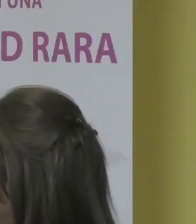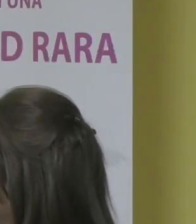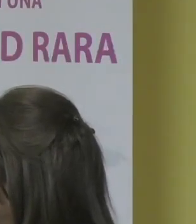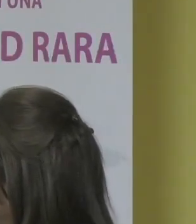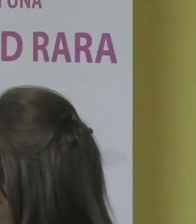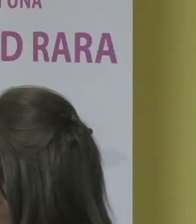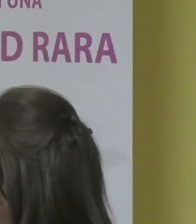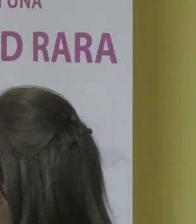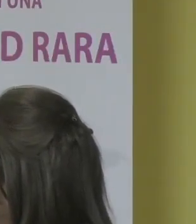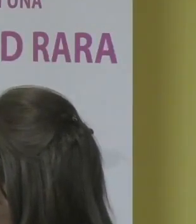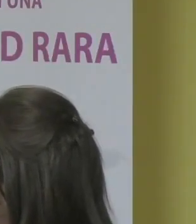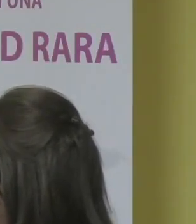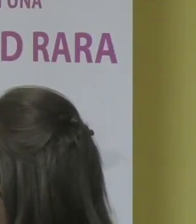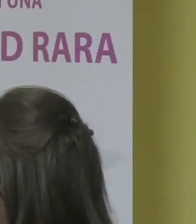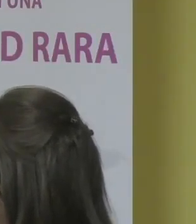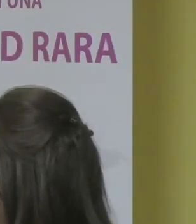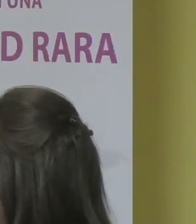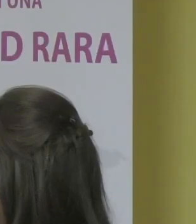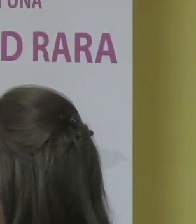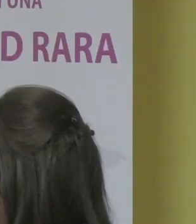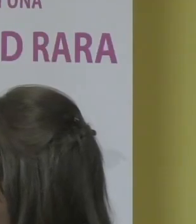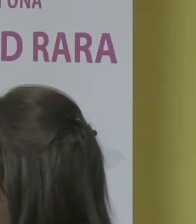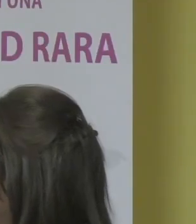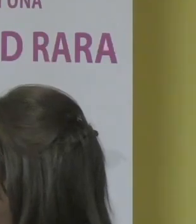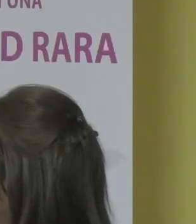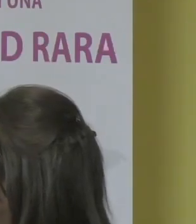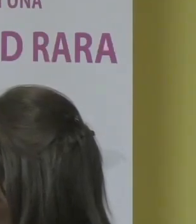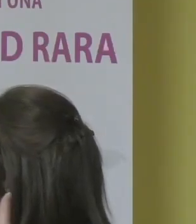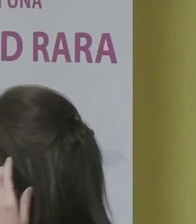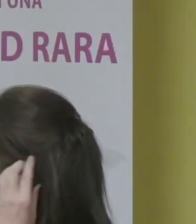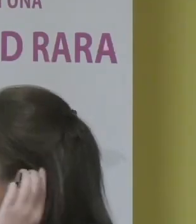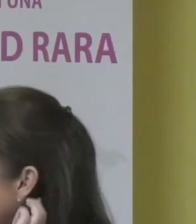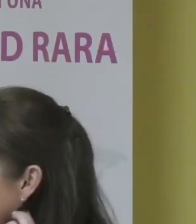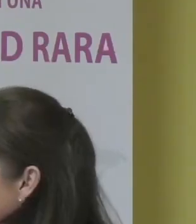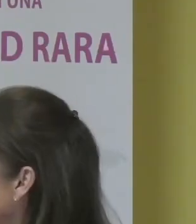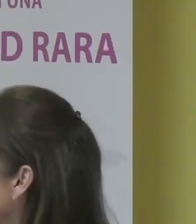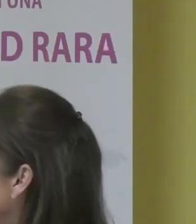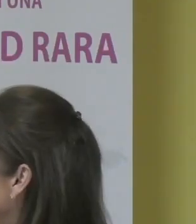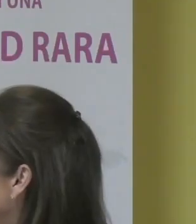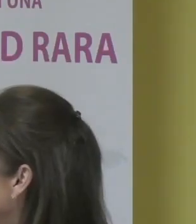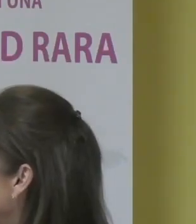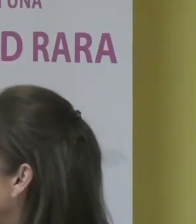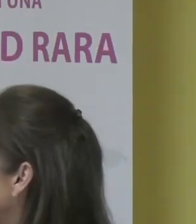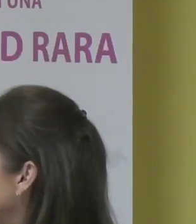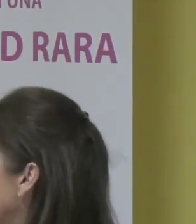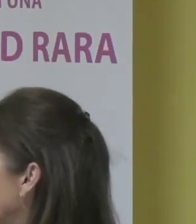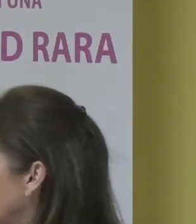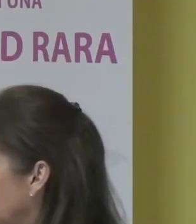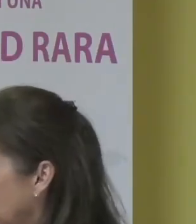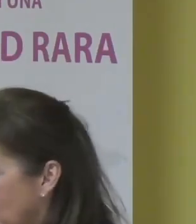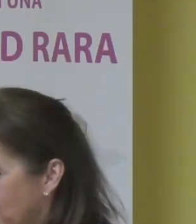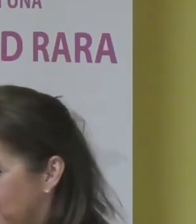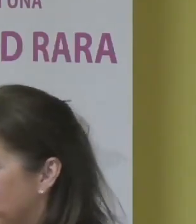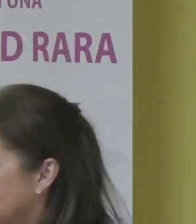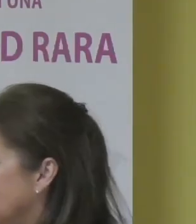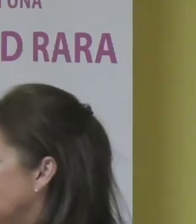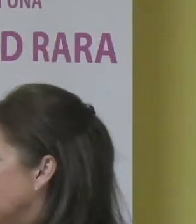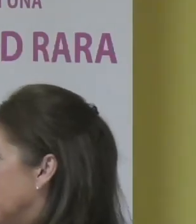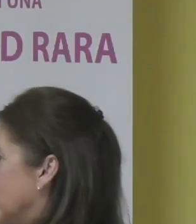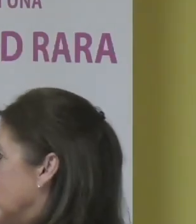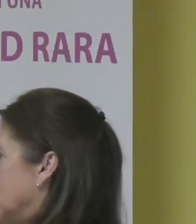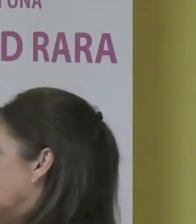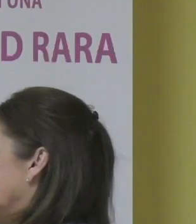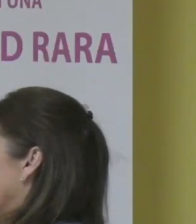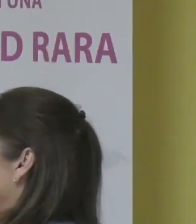y nos dedicamos sobre todo, a ver si consigo... Tienes que abrir la presentación. Ah, ok.